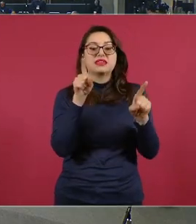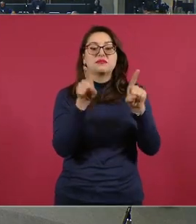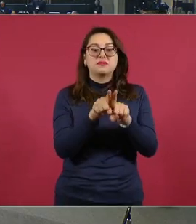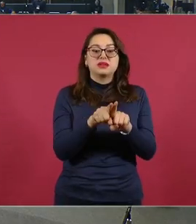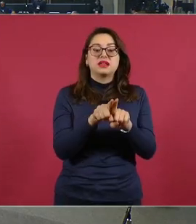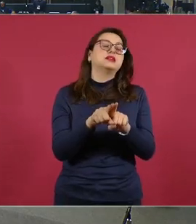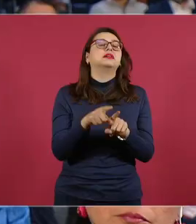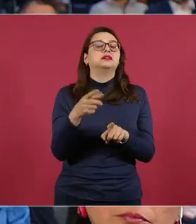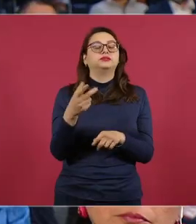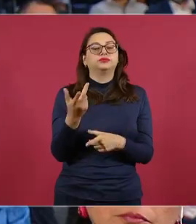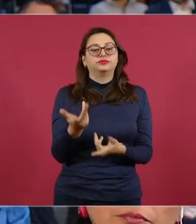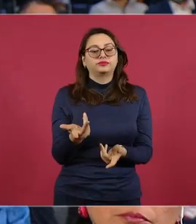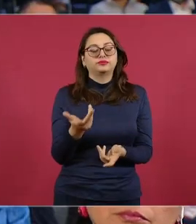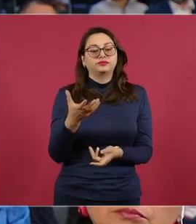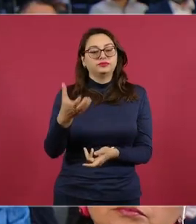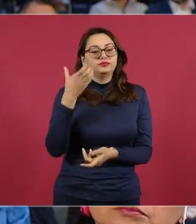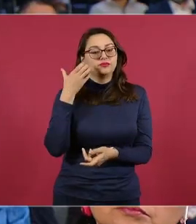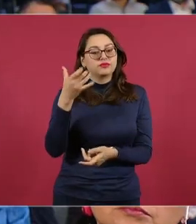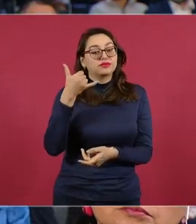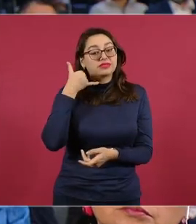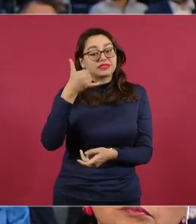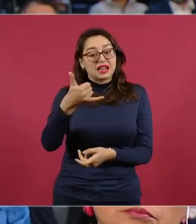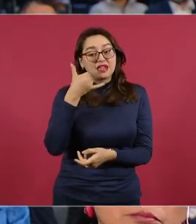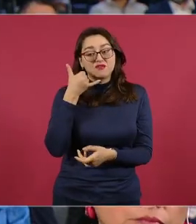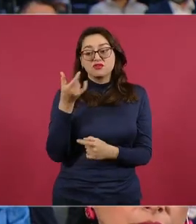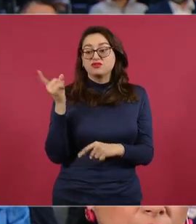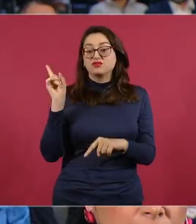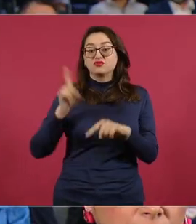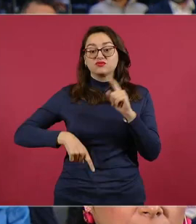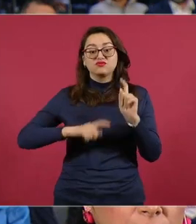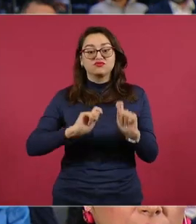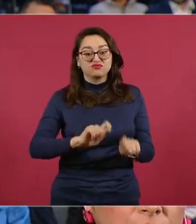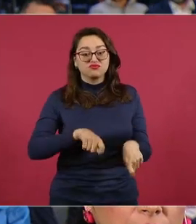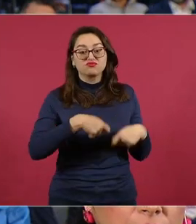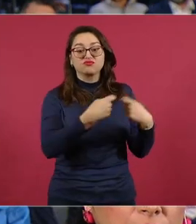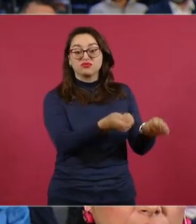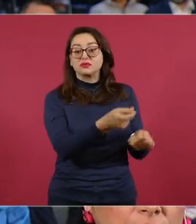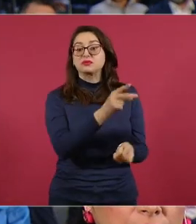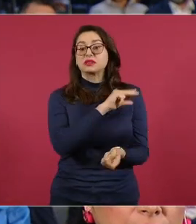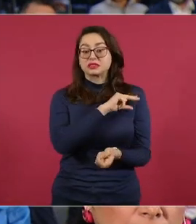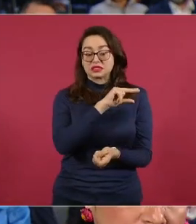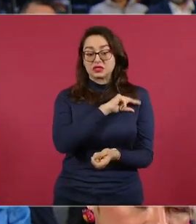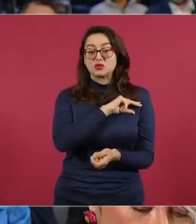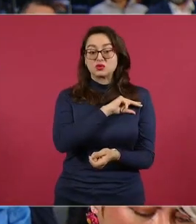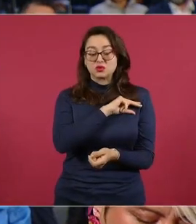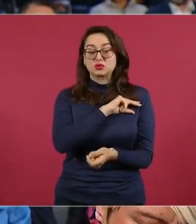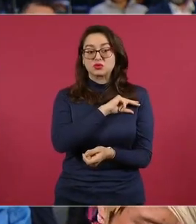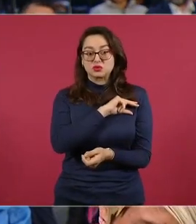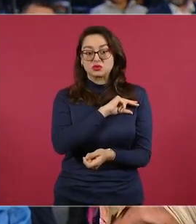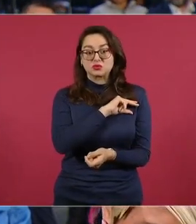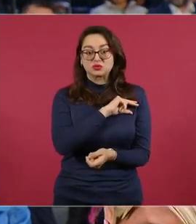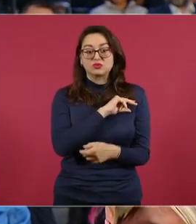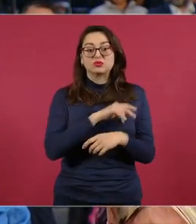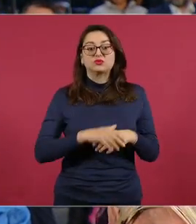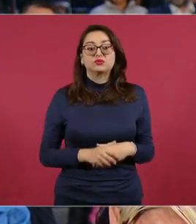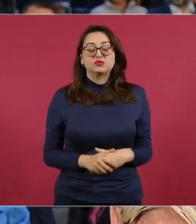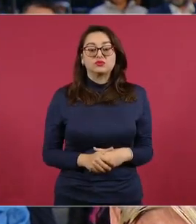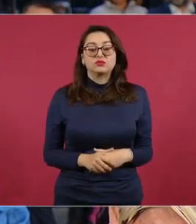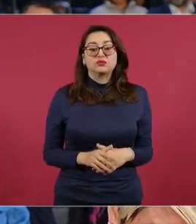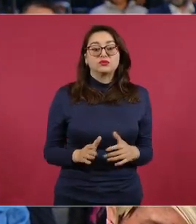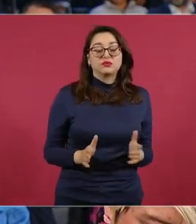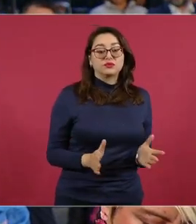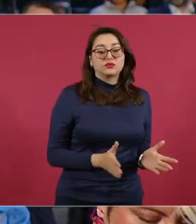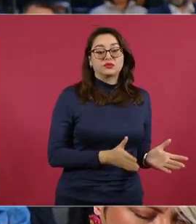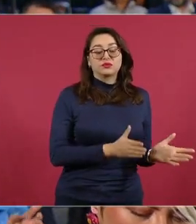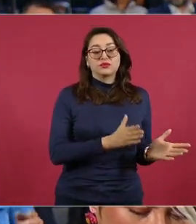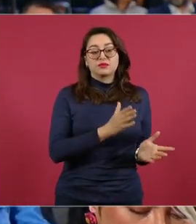Sí, es ferrocarriles y teléfonos, con Ernesto Zedillo, esta reforma que privatiza los ferrocarriles. Con Salinas